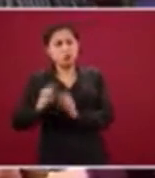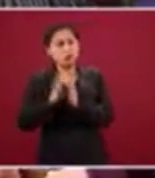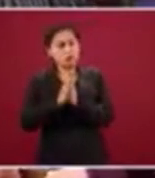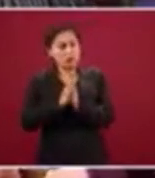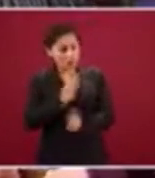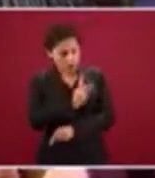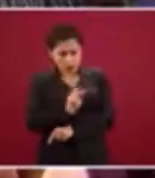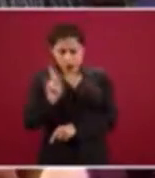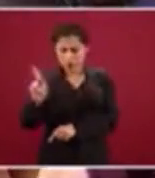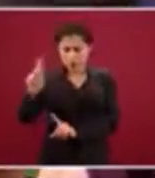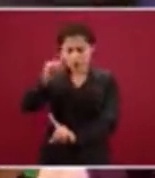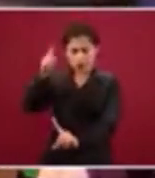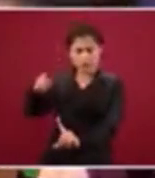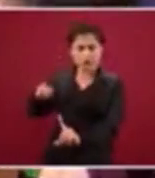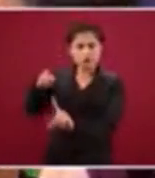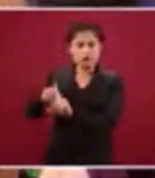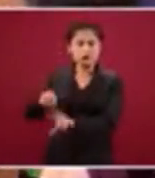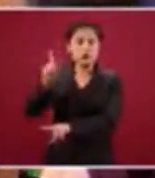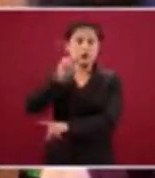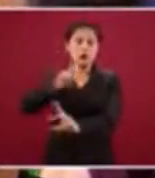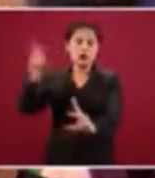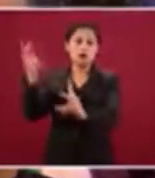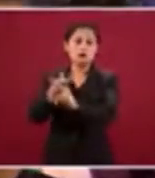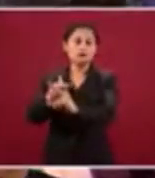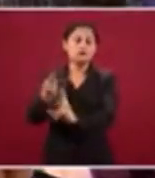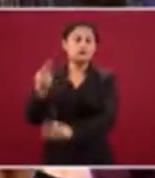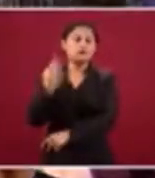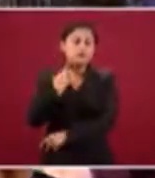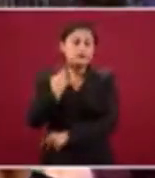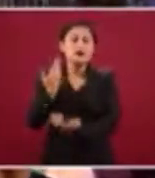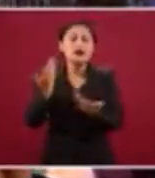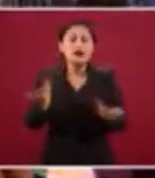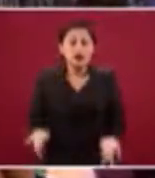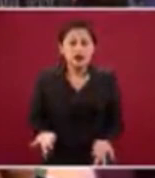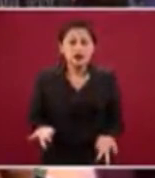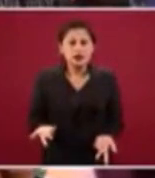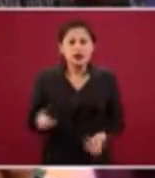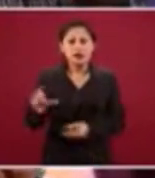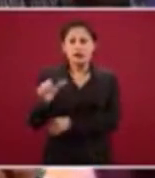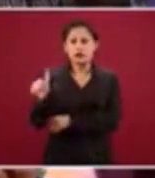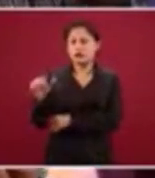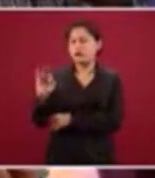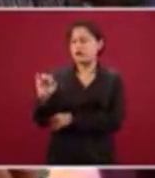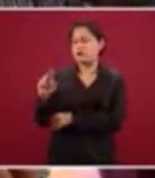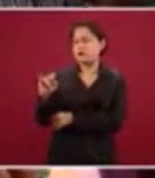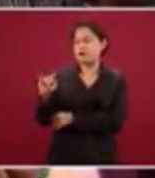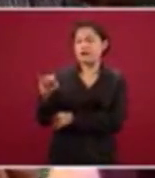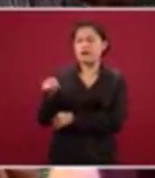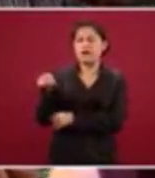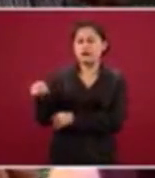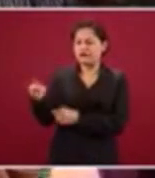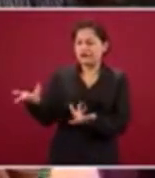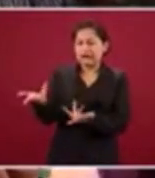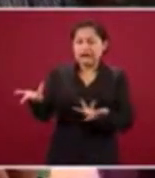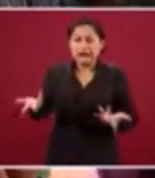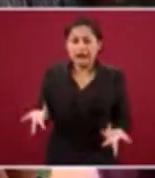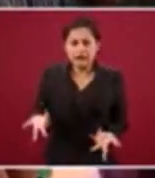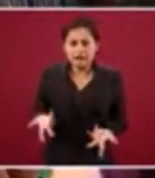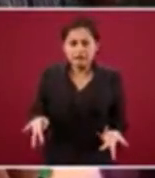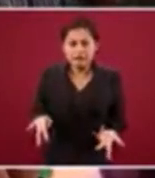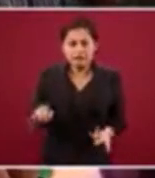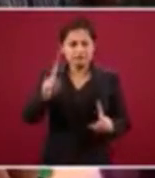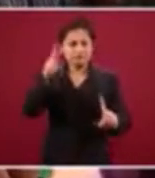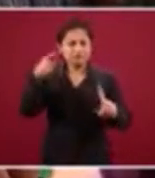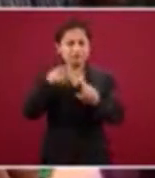el tema del feminicidio? Está FEVINTRA. ¿Para qué sirve? ¿Cuál es la función de FEVINTRA? Creo que nos